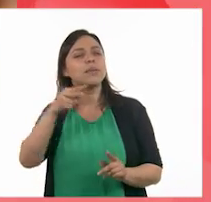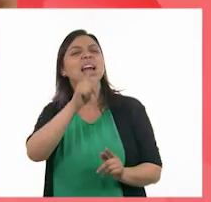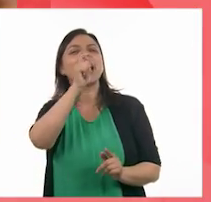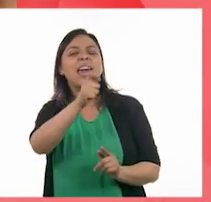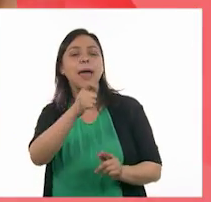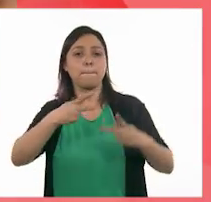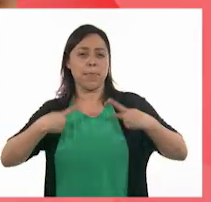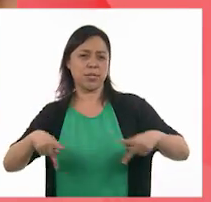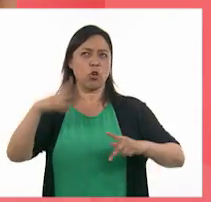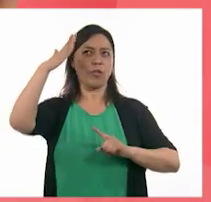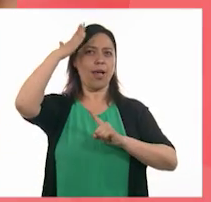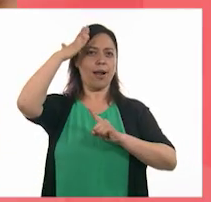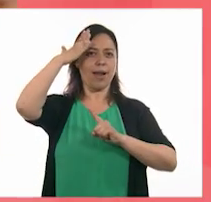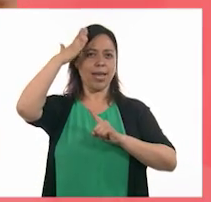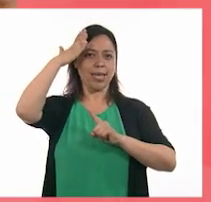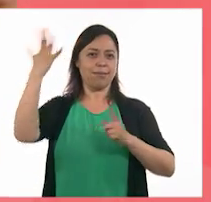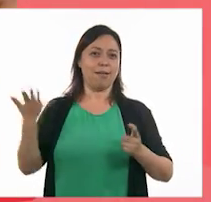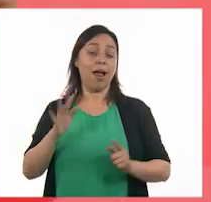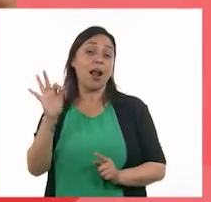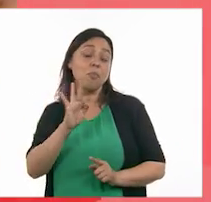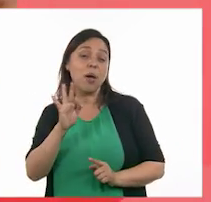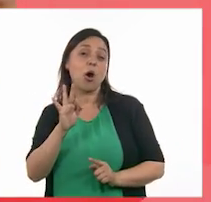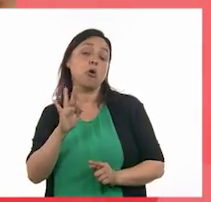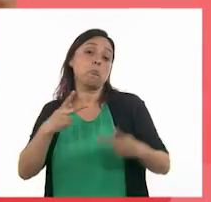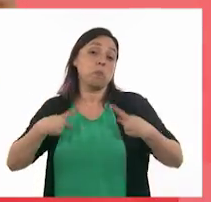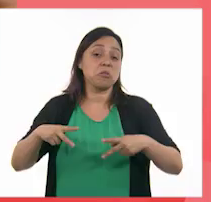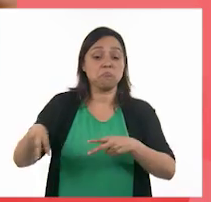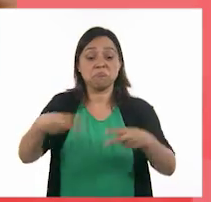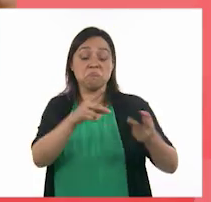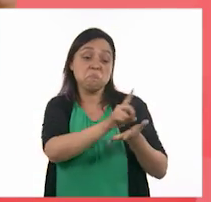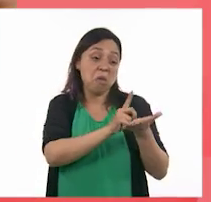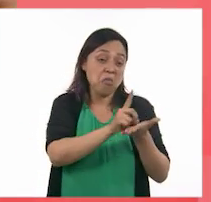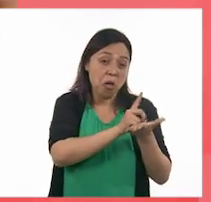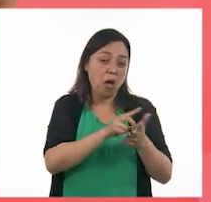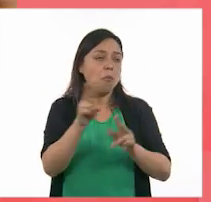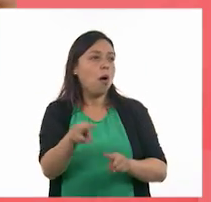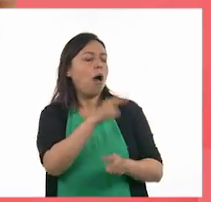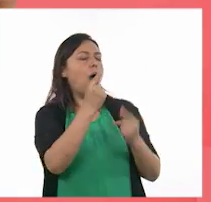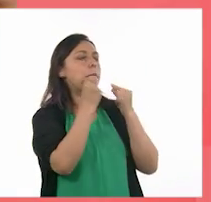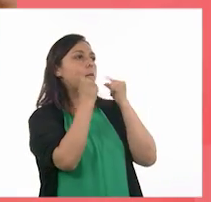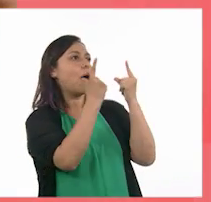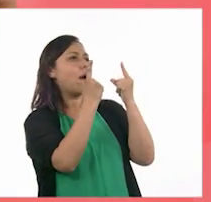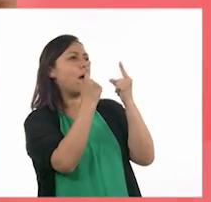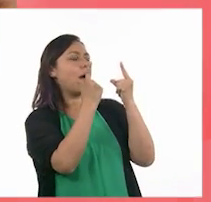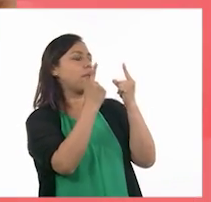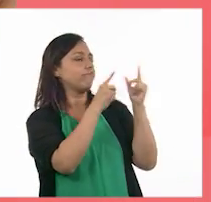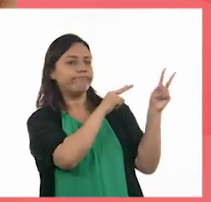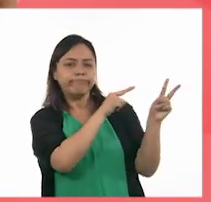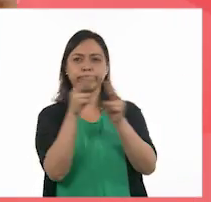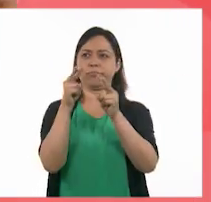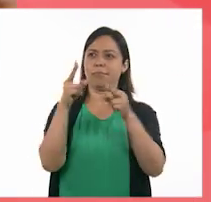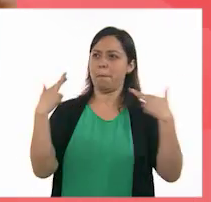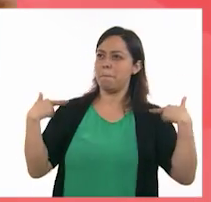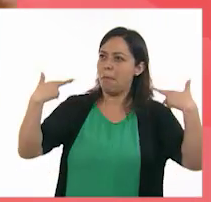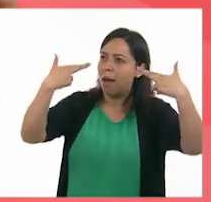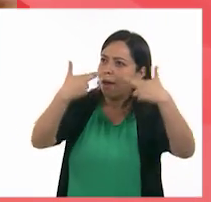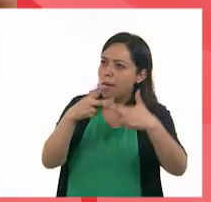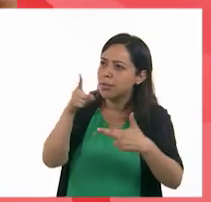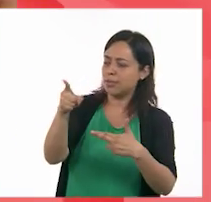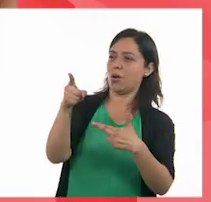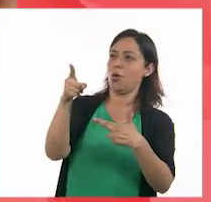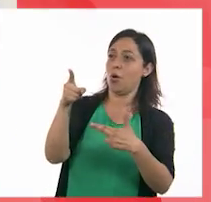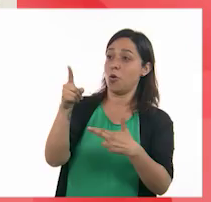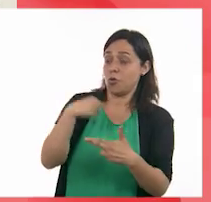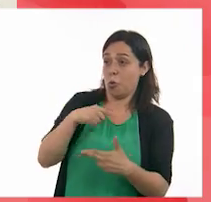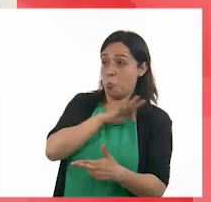líder del barrio, ¿no? Podría haber sido a lo mejor un narcomenudista, pero ahora también ya está Emiliano, ya está un maestro de redes que dice el niño, bueno, a lo mejor puedo